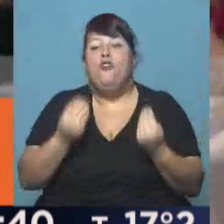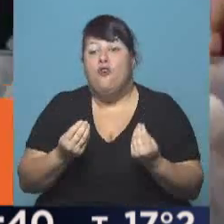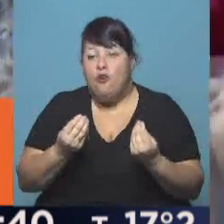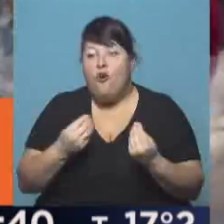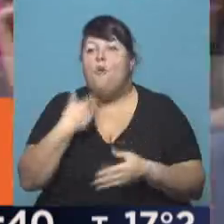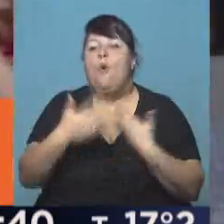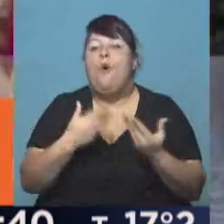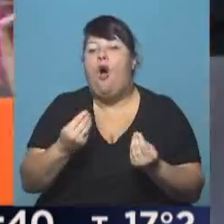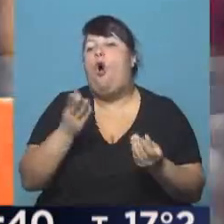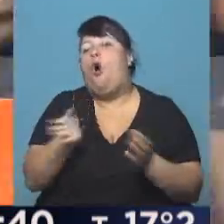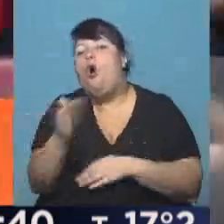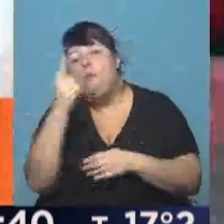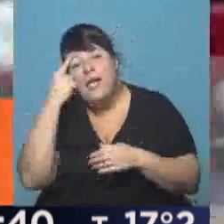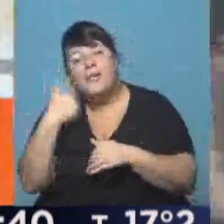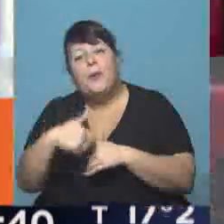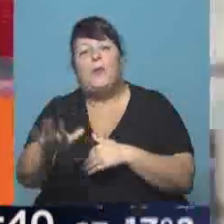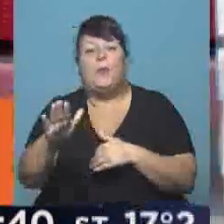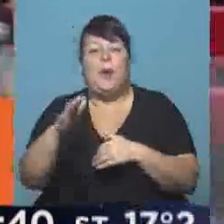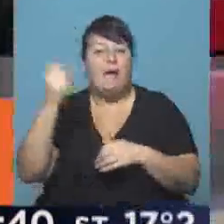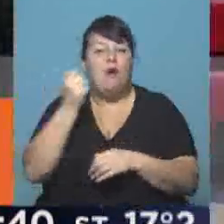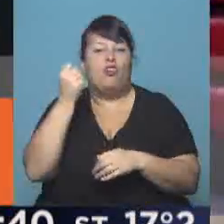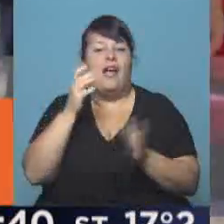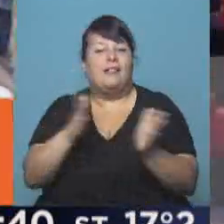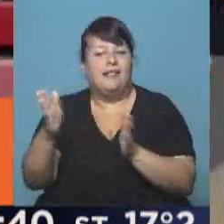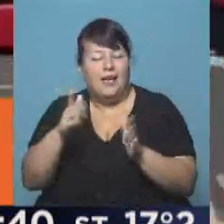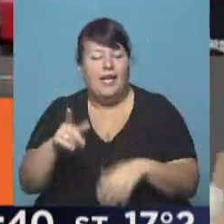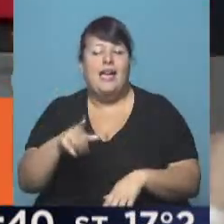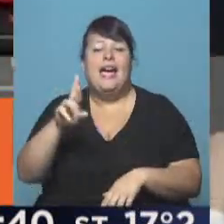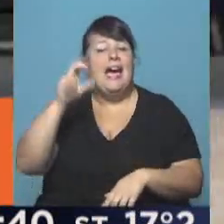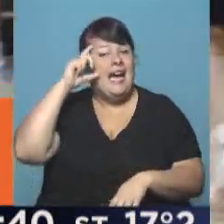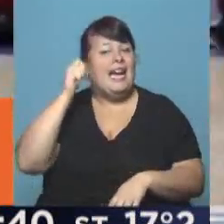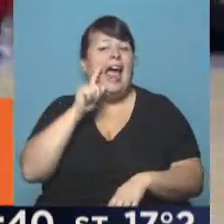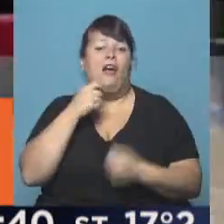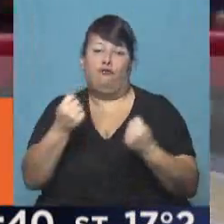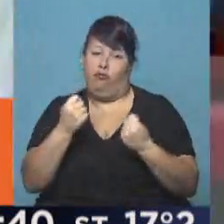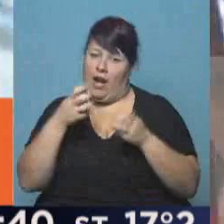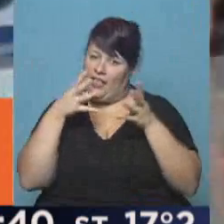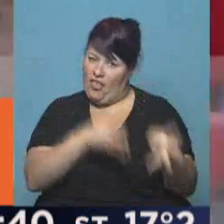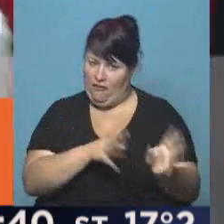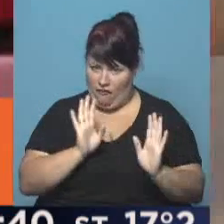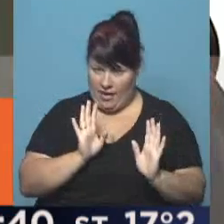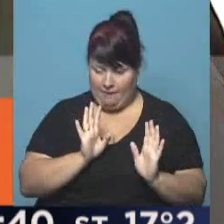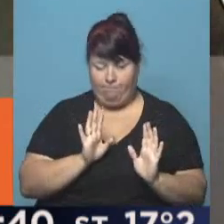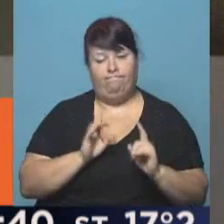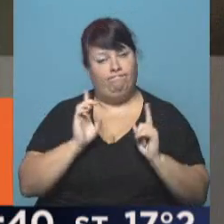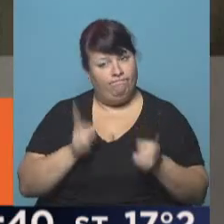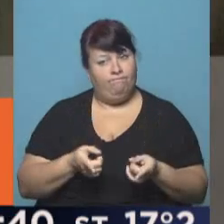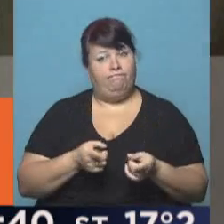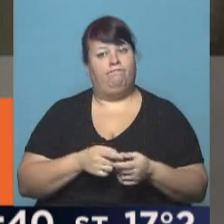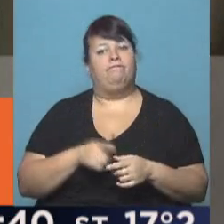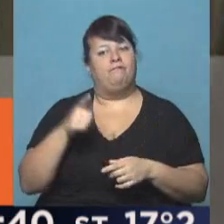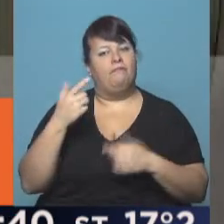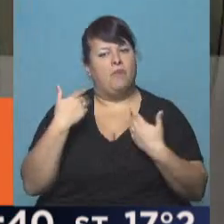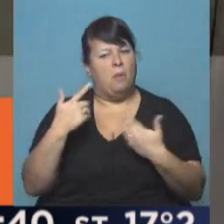cómo la querés jugar? ¿O por dónde crees que va a estar la clave de la serie? Regatas es un equipo muy poderoso ofensivamente, tiene una